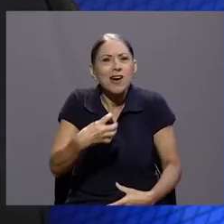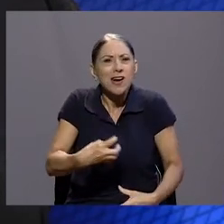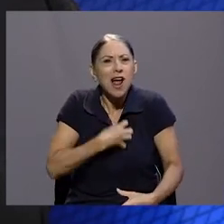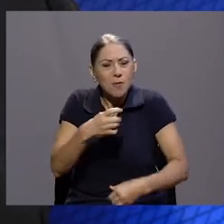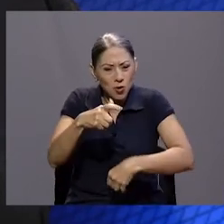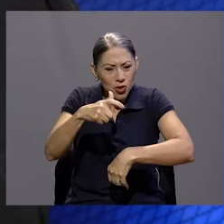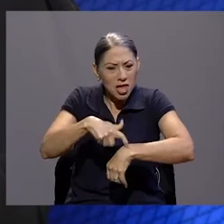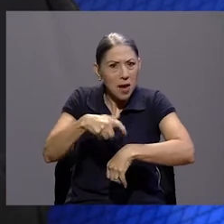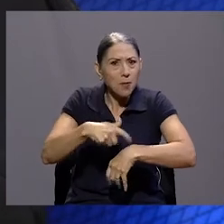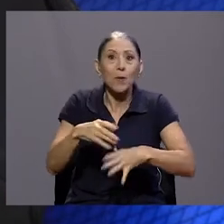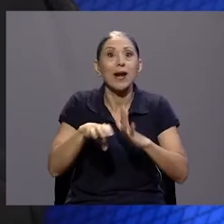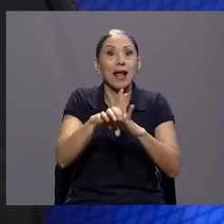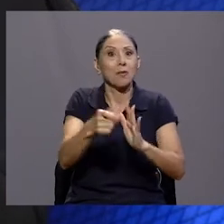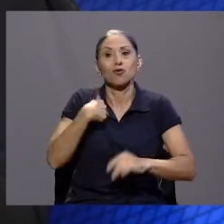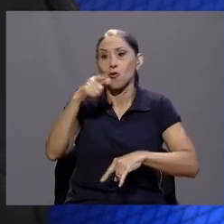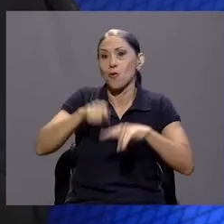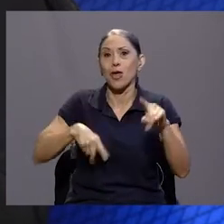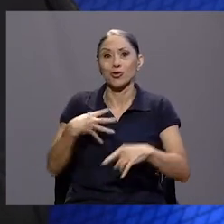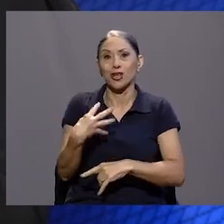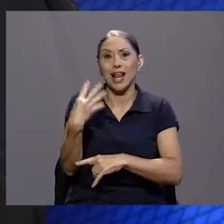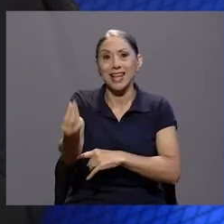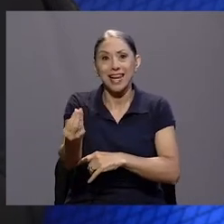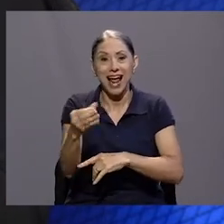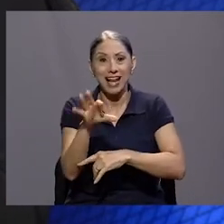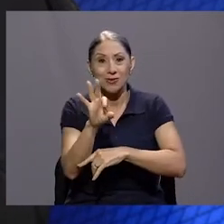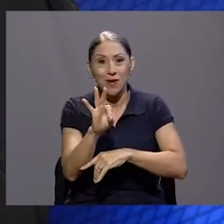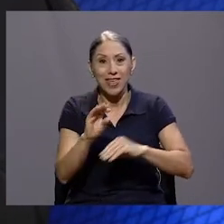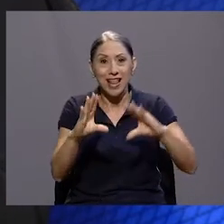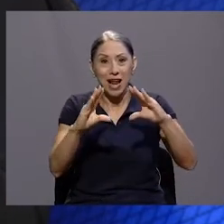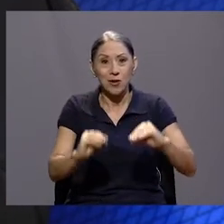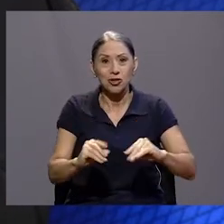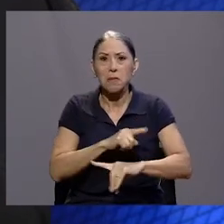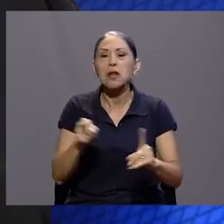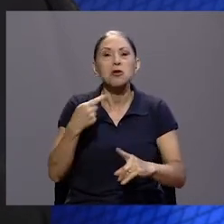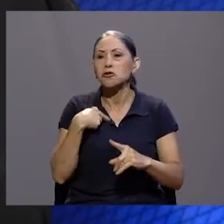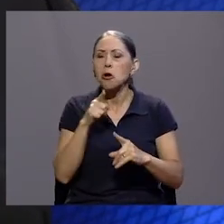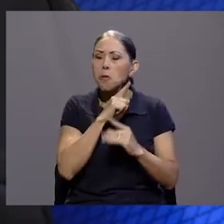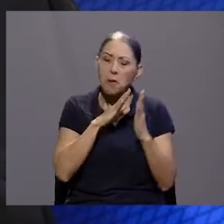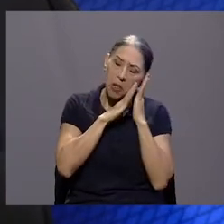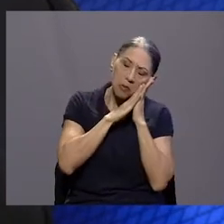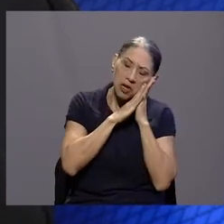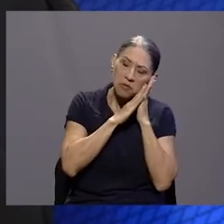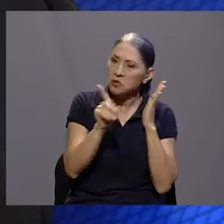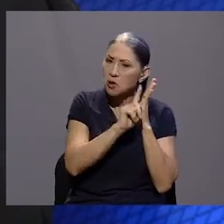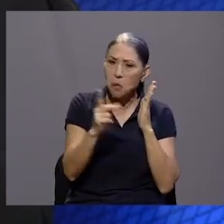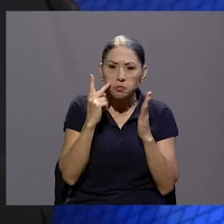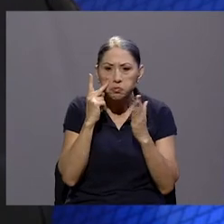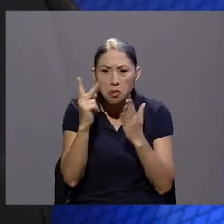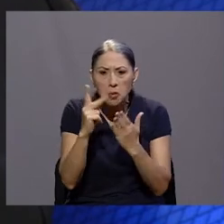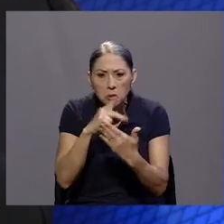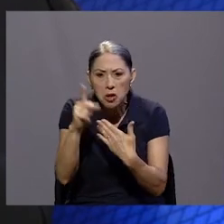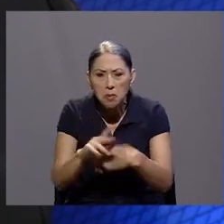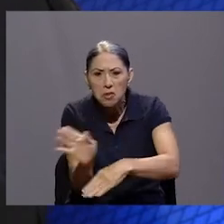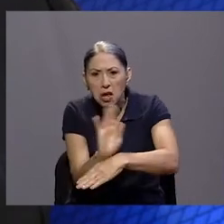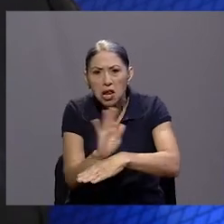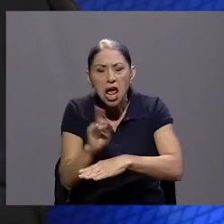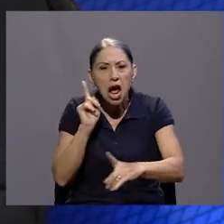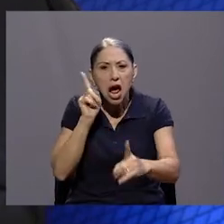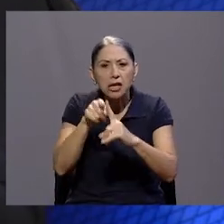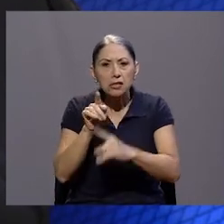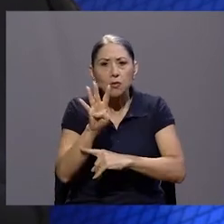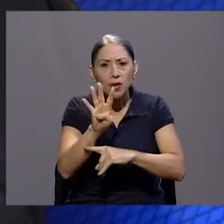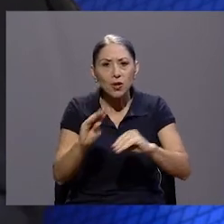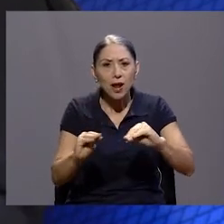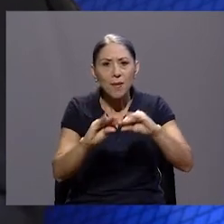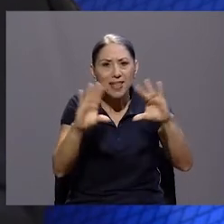me dejan salir a las 9 de la noche pero no me voy a dormir a las 10 no lo voy a hacer me voy a quedarse a las 4 de la mañana aunque yo me está haciendo un daño porque no duermo bien